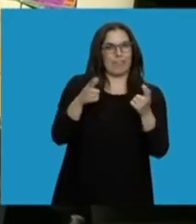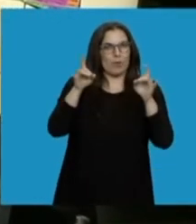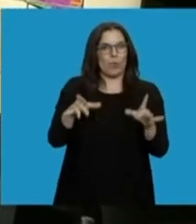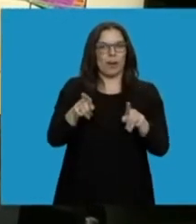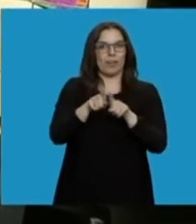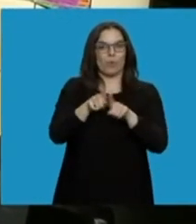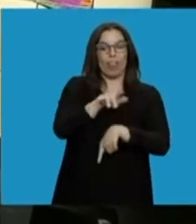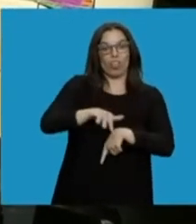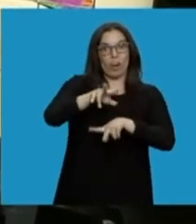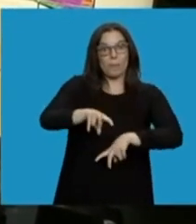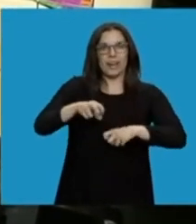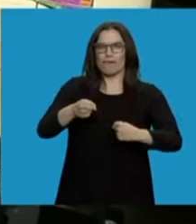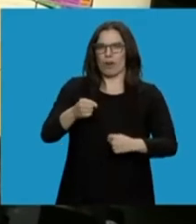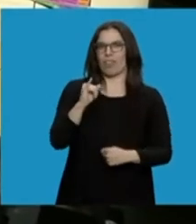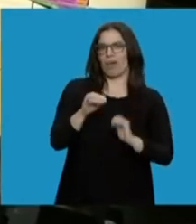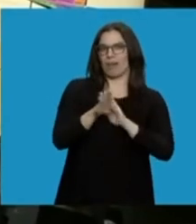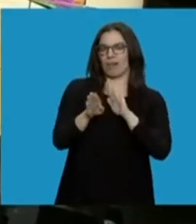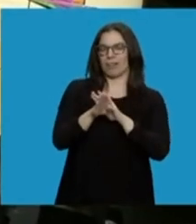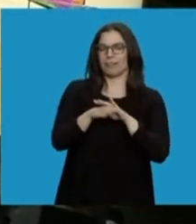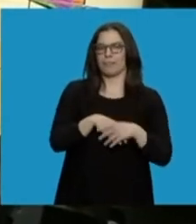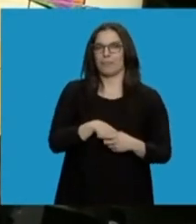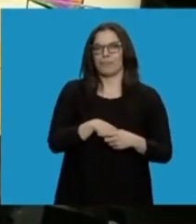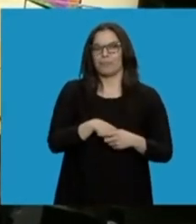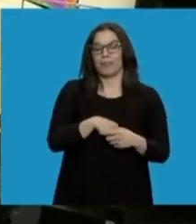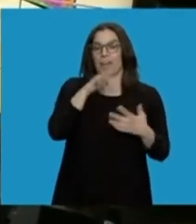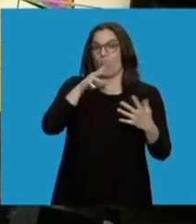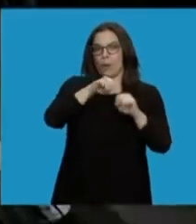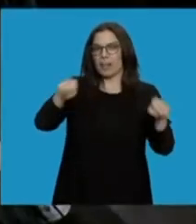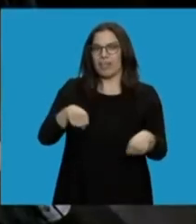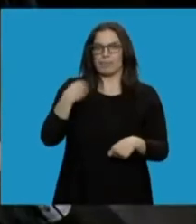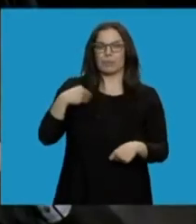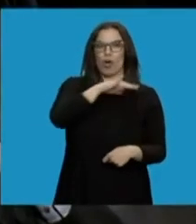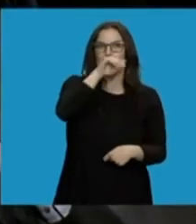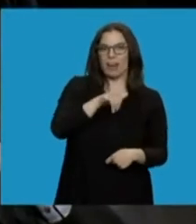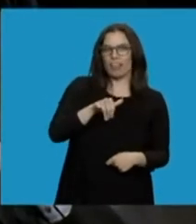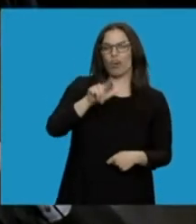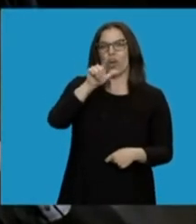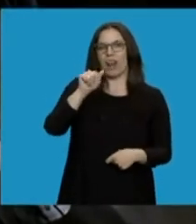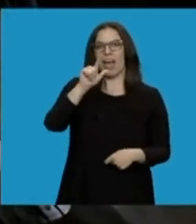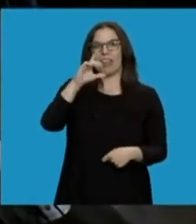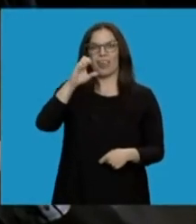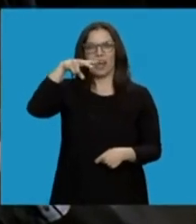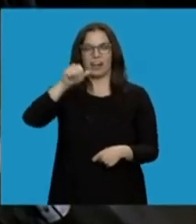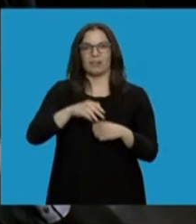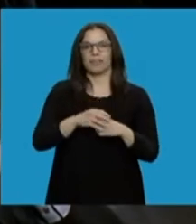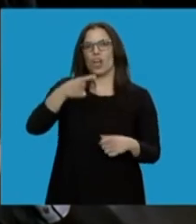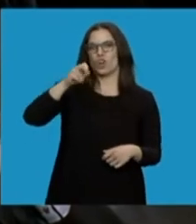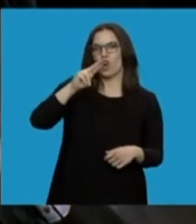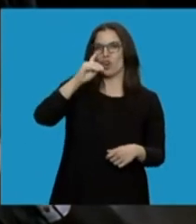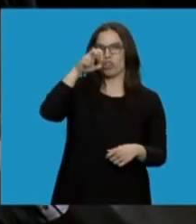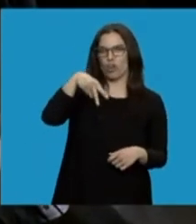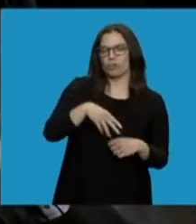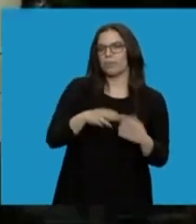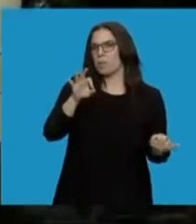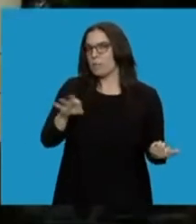las antiguas cuencas mineras del carbón, las cuencas vacías del Bierzo, de la Ciana, de Gordón, de Palencia. La